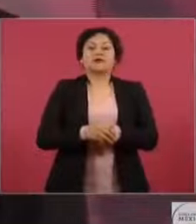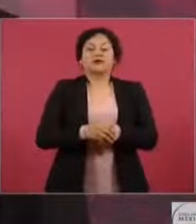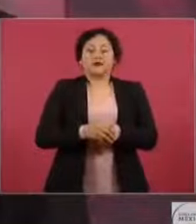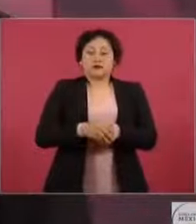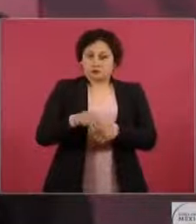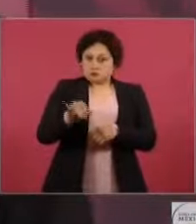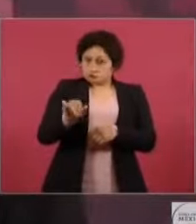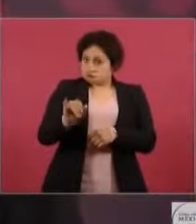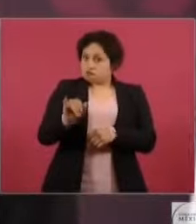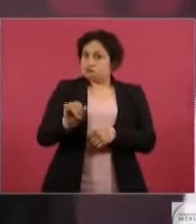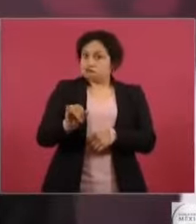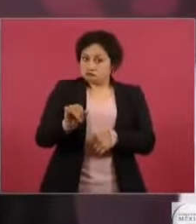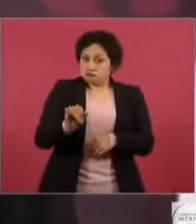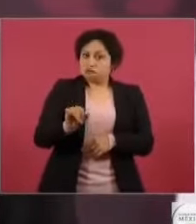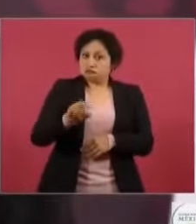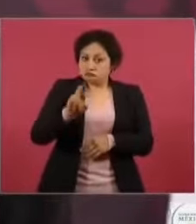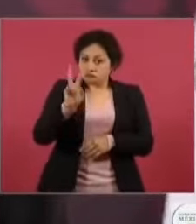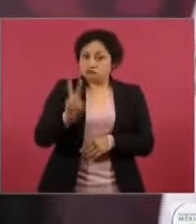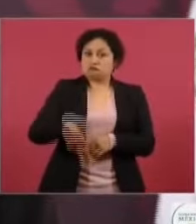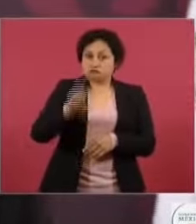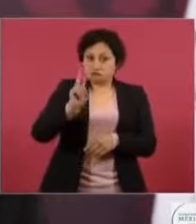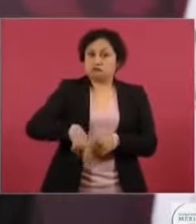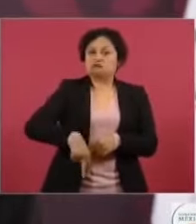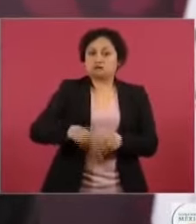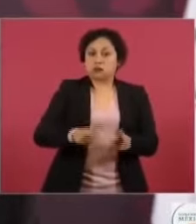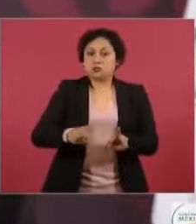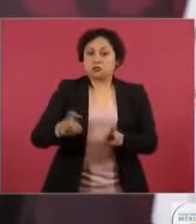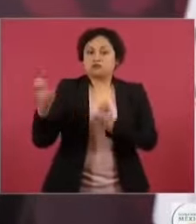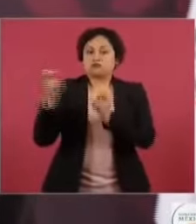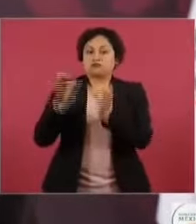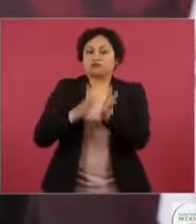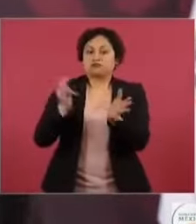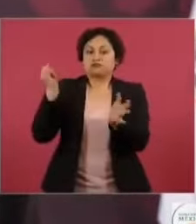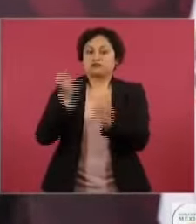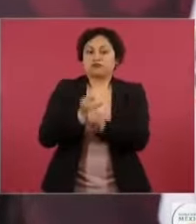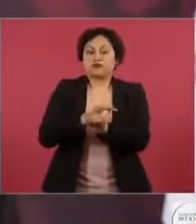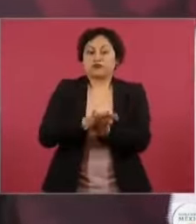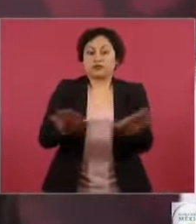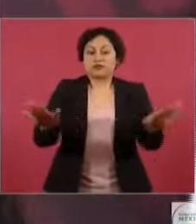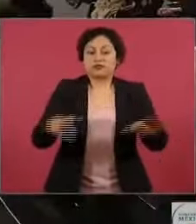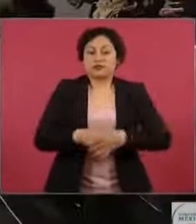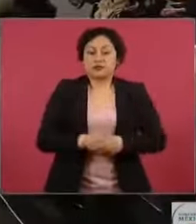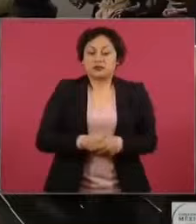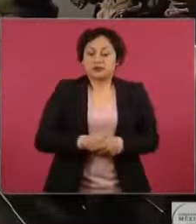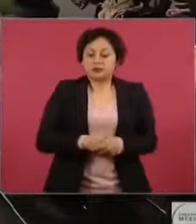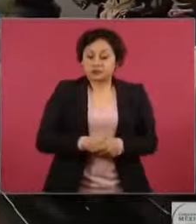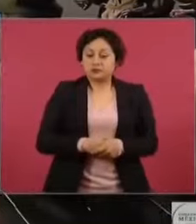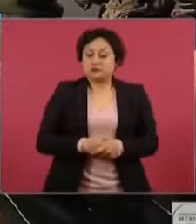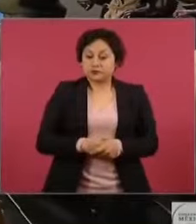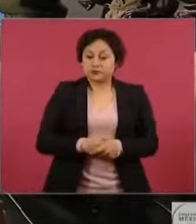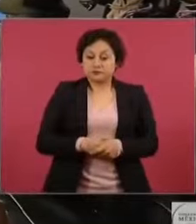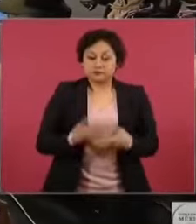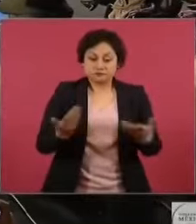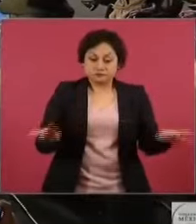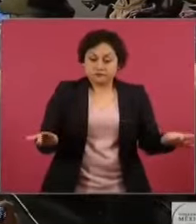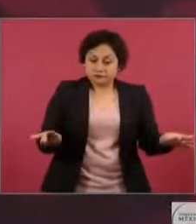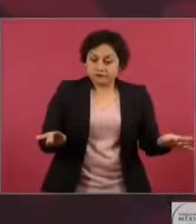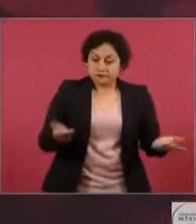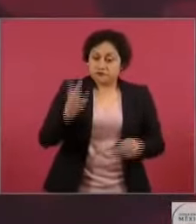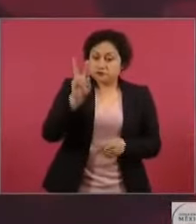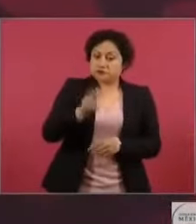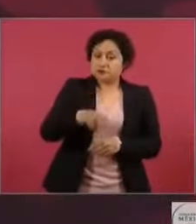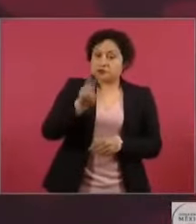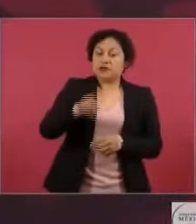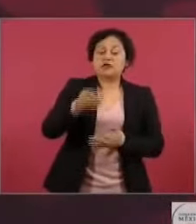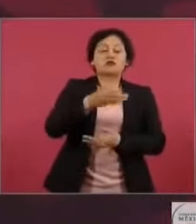un refugio en las mañaneras y hoy esos datos están vulnerados, hoy ellos están viviendo con mucha preocupación y con